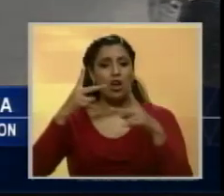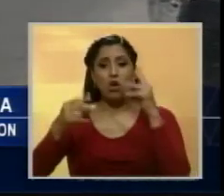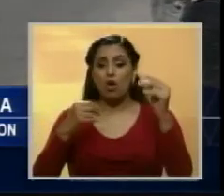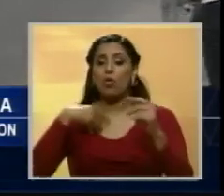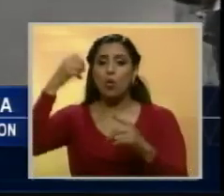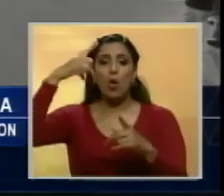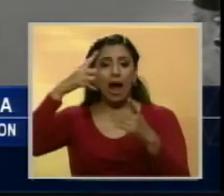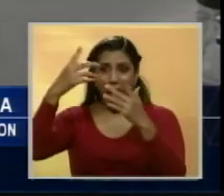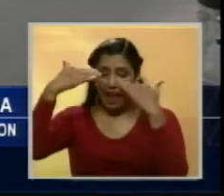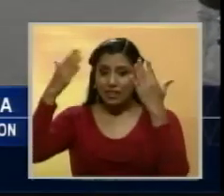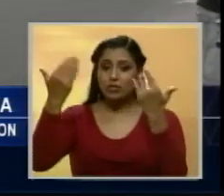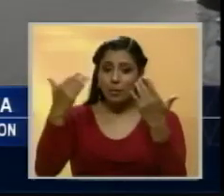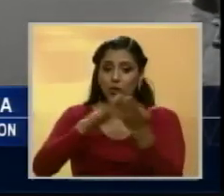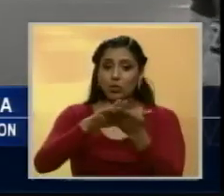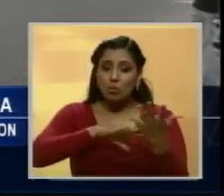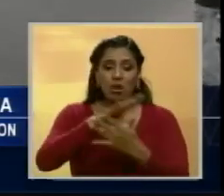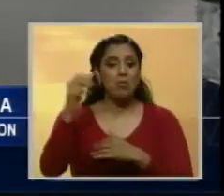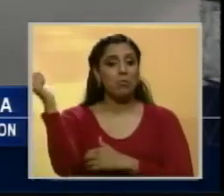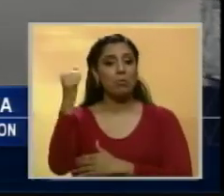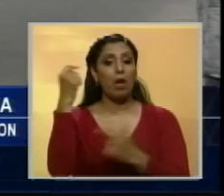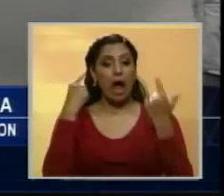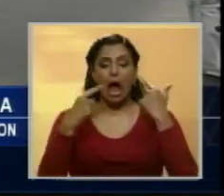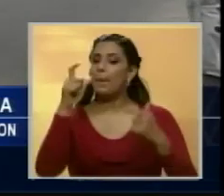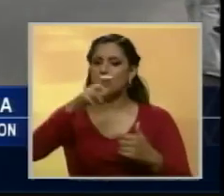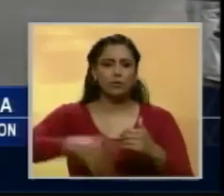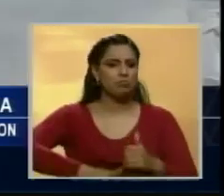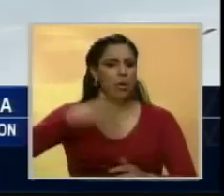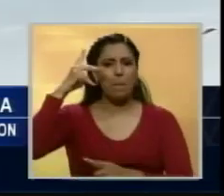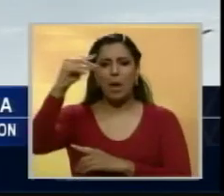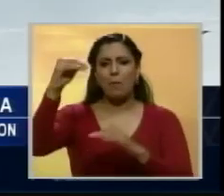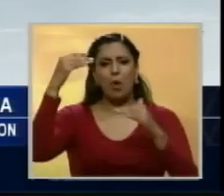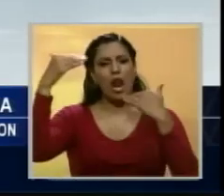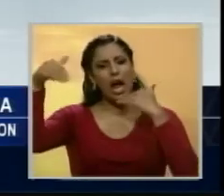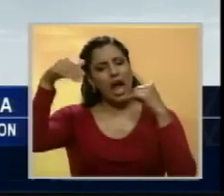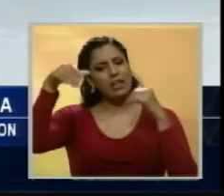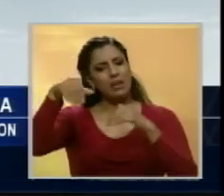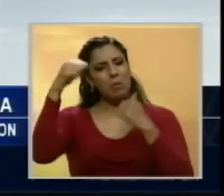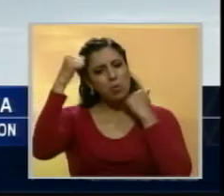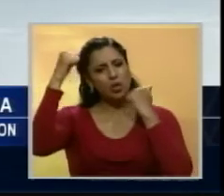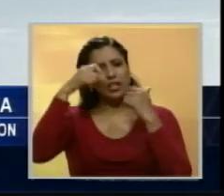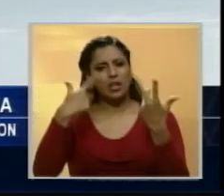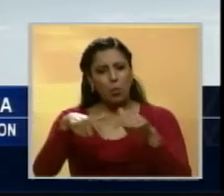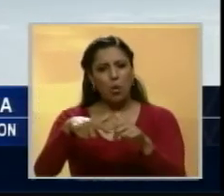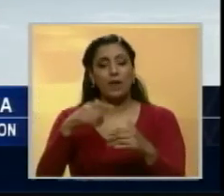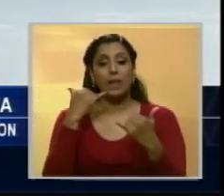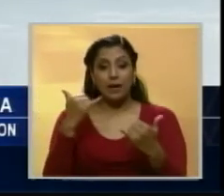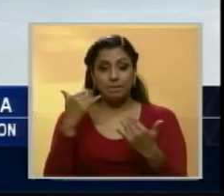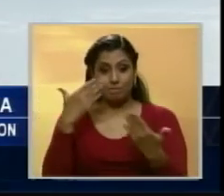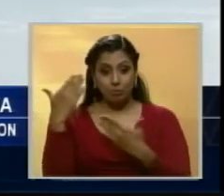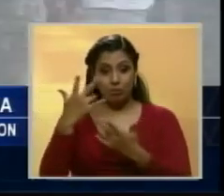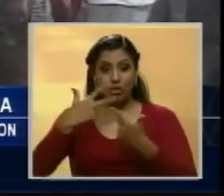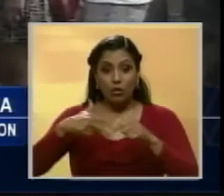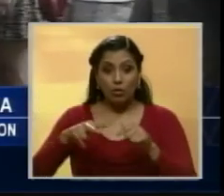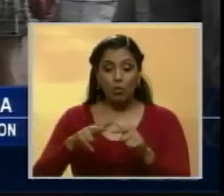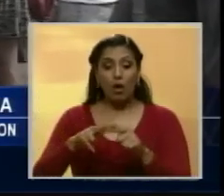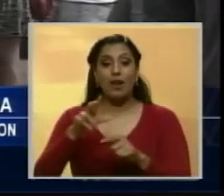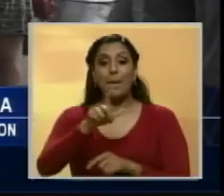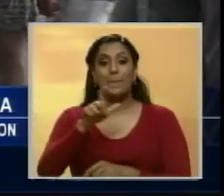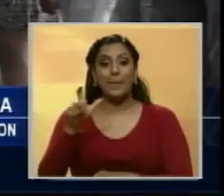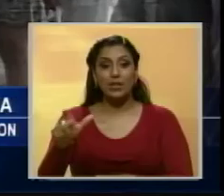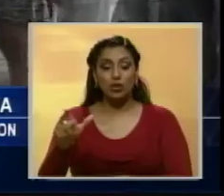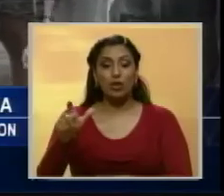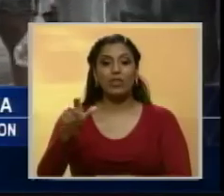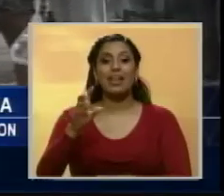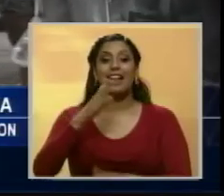de Corpoelec de atender la contingencia, los vecinos salieron a protestar y cerraron algunas vías. La policía municipal de Mara se presentó al lugar y,